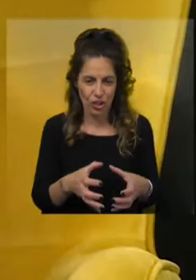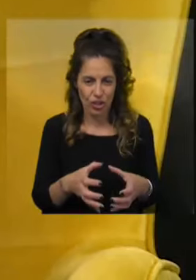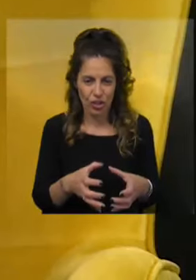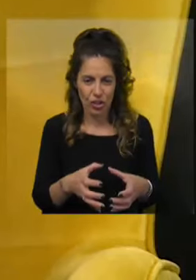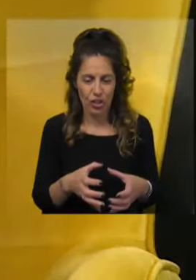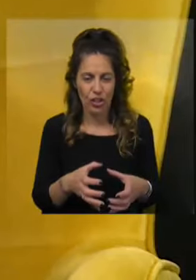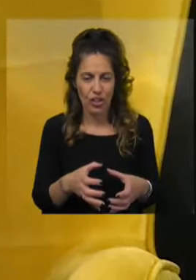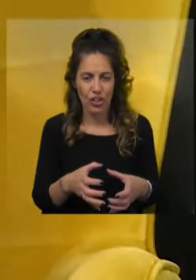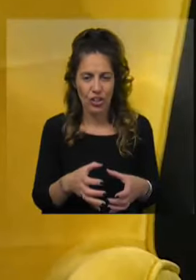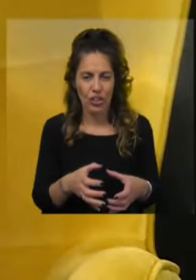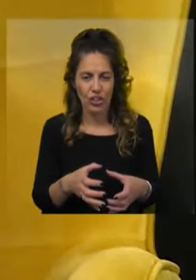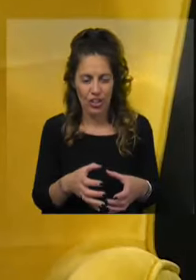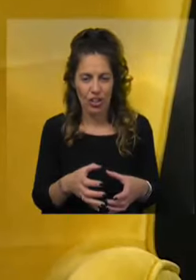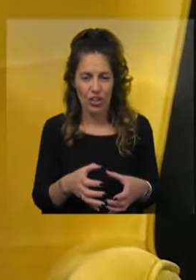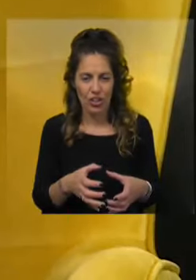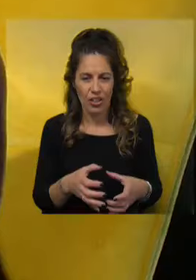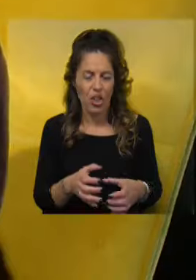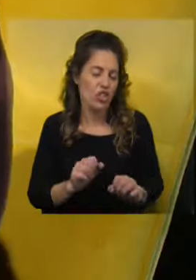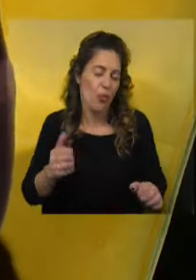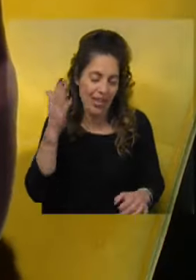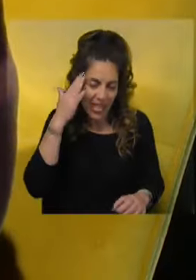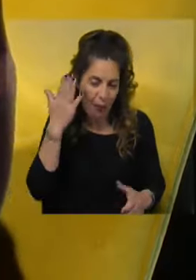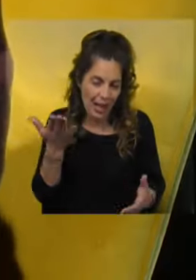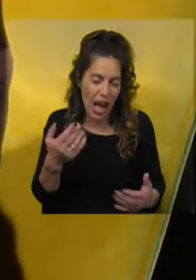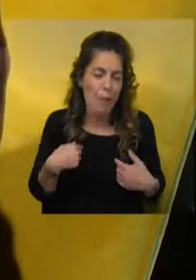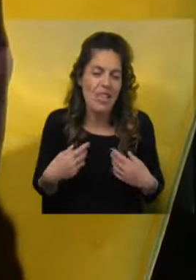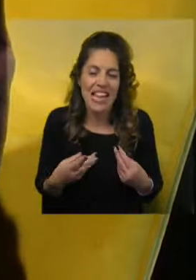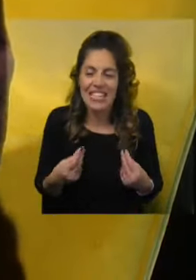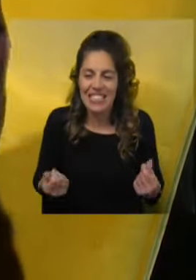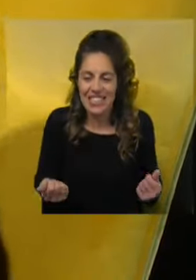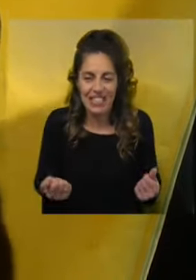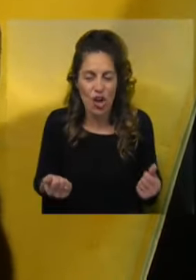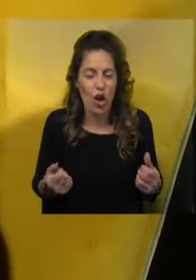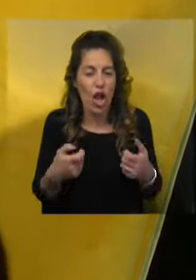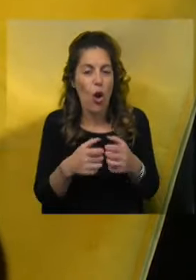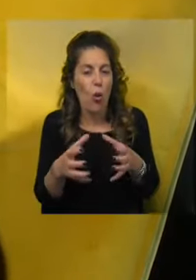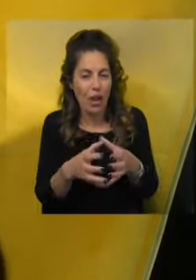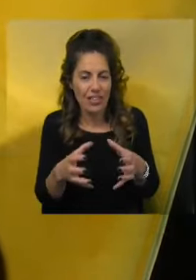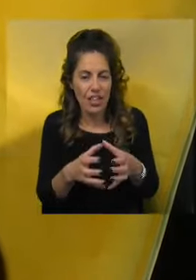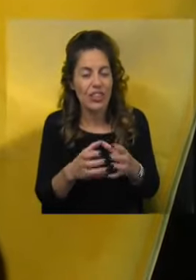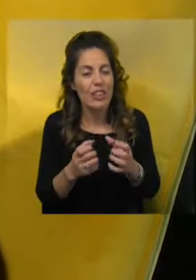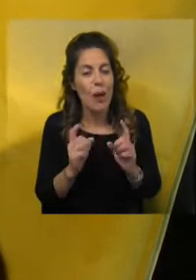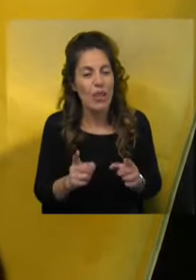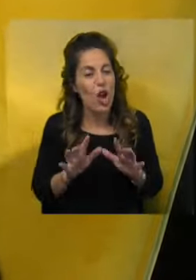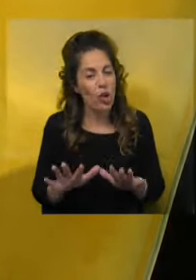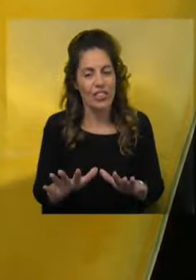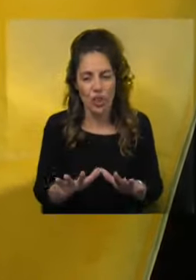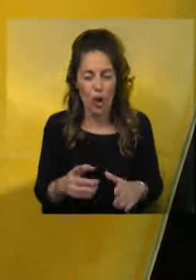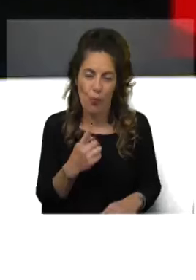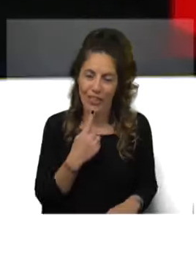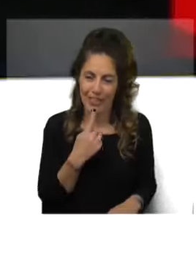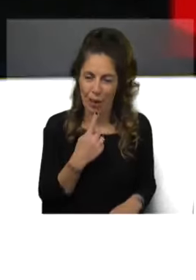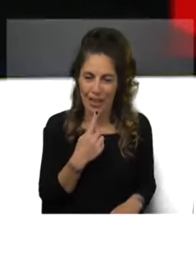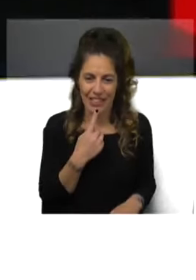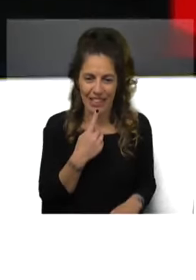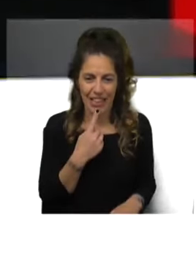hubiese que esto no se puede saber pero a mí me da la sensación que la la coalición también lo condicionó políticamente O sea